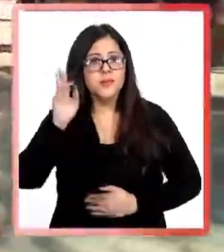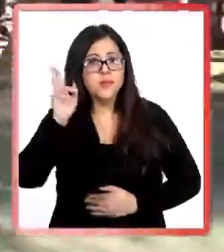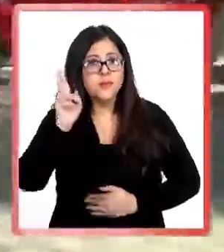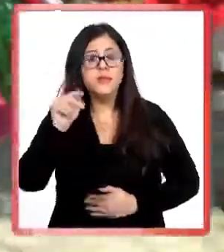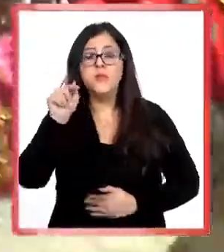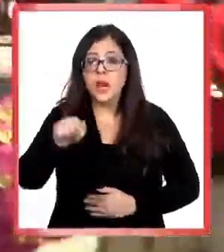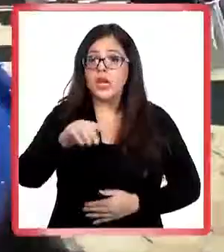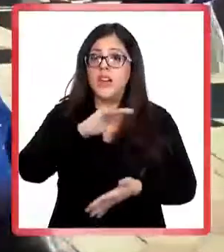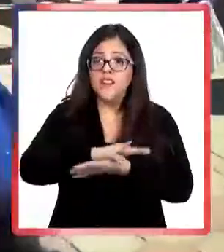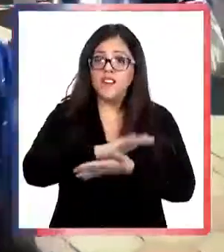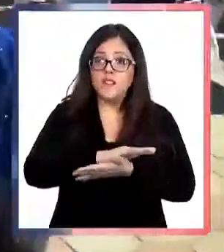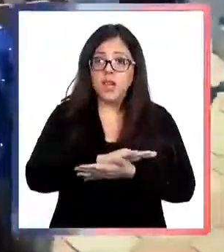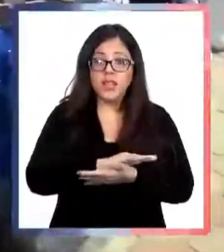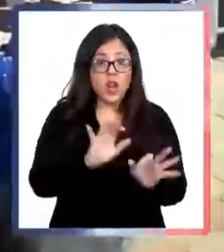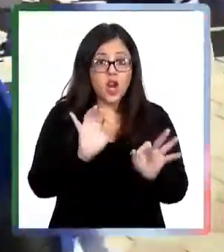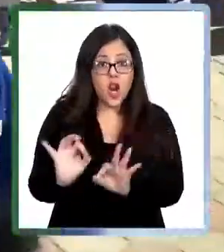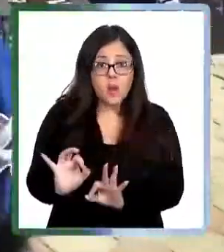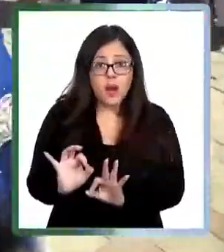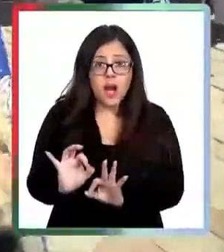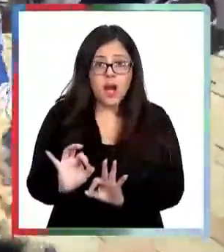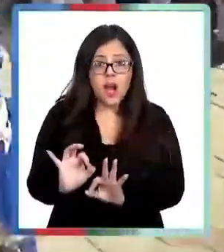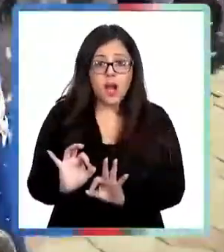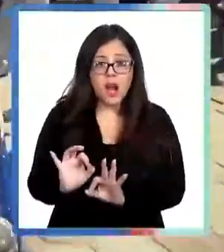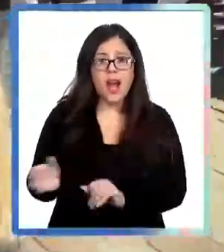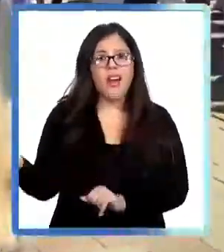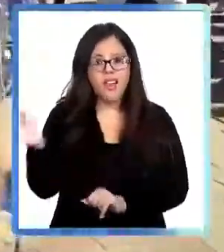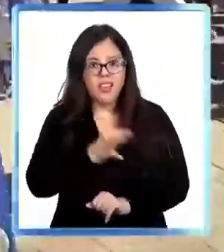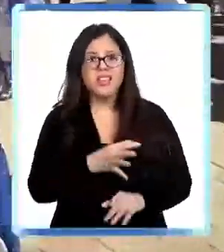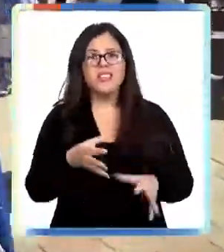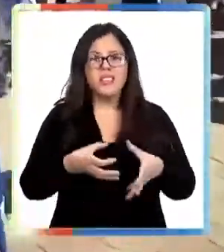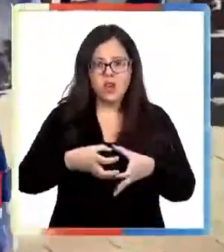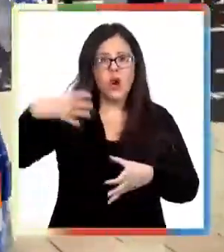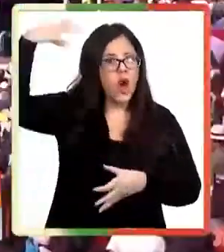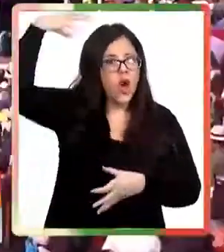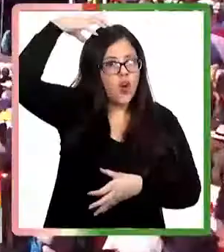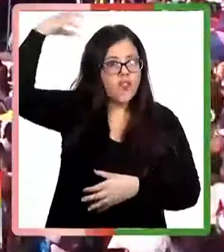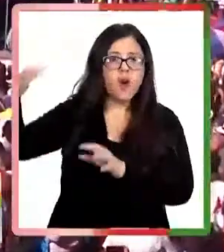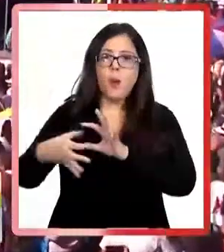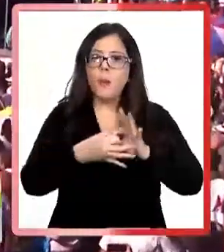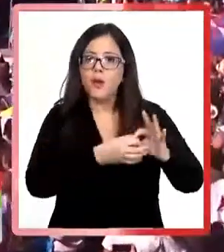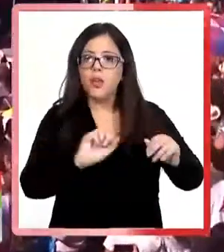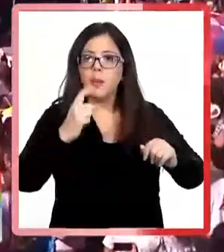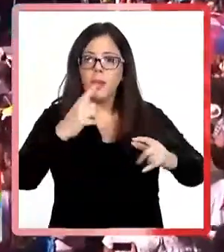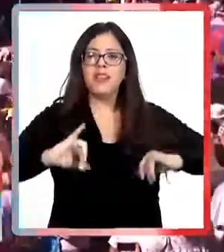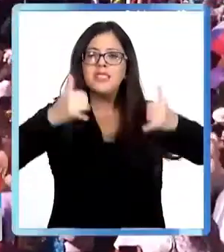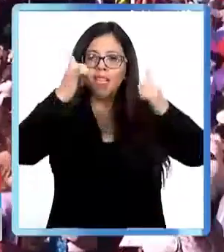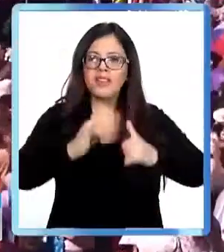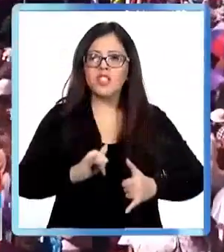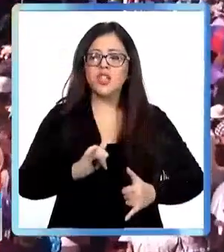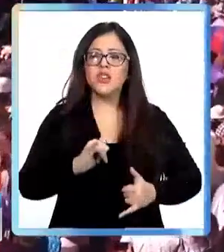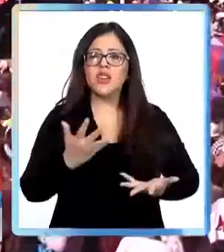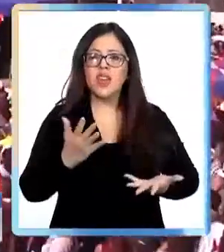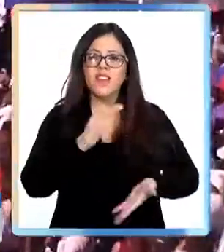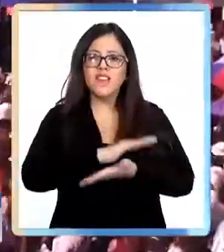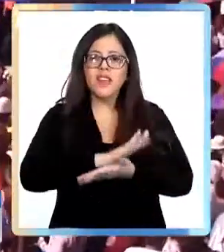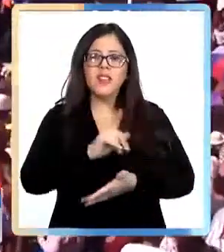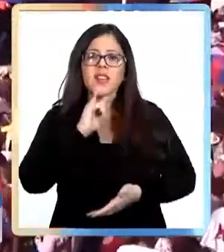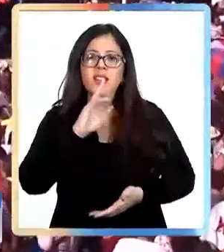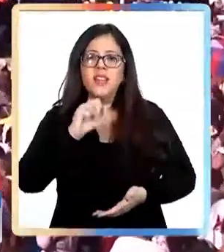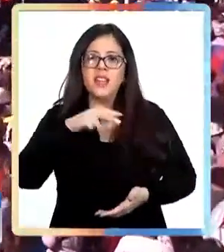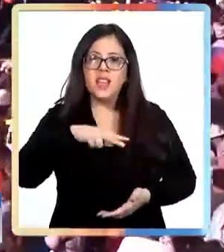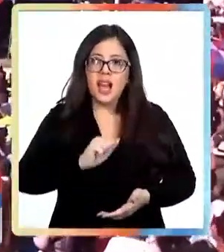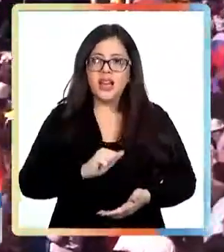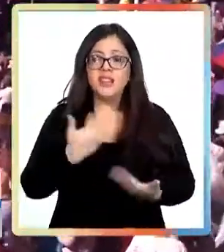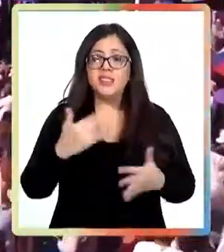No será una fiesta común y corriente, insisten desde el obispado sobre la primera celebración de la Tirana en el